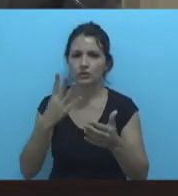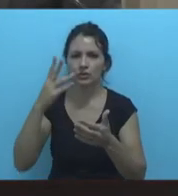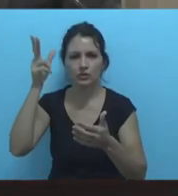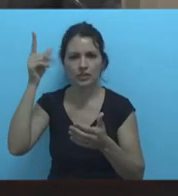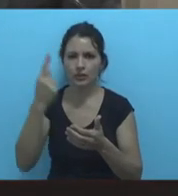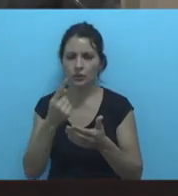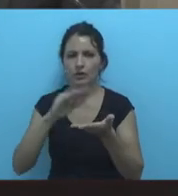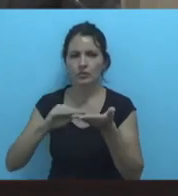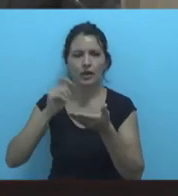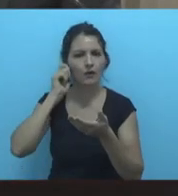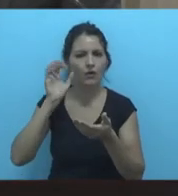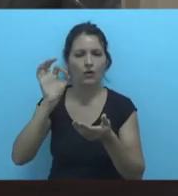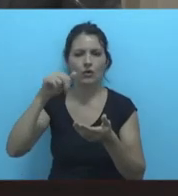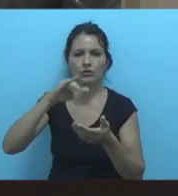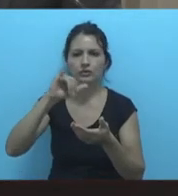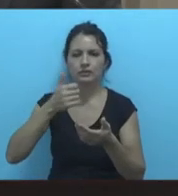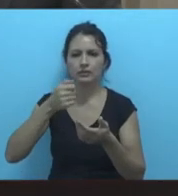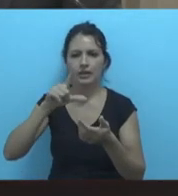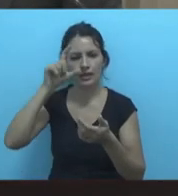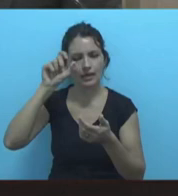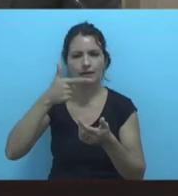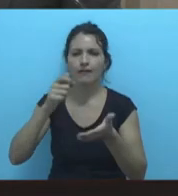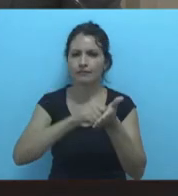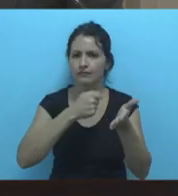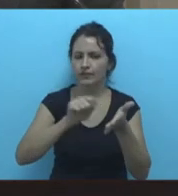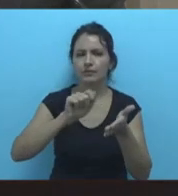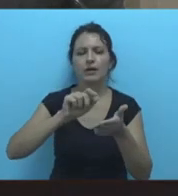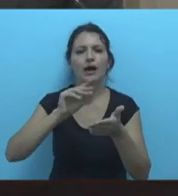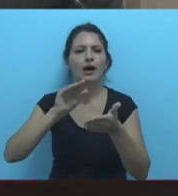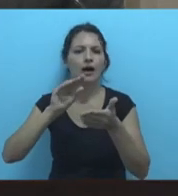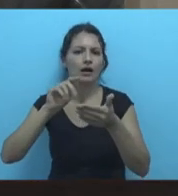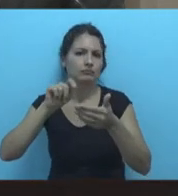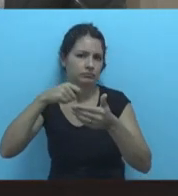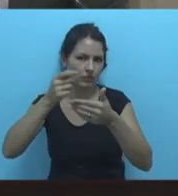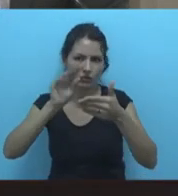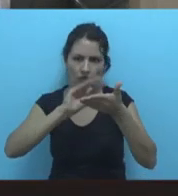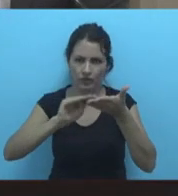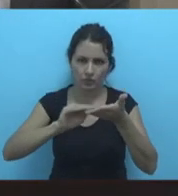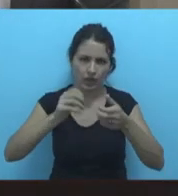41.481, el diputado González, conjuntamente con la firma de Sen, Orsiani, Basile, Cándido, Bastía, Espíndola,